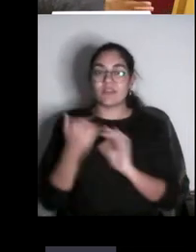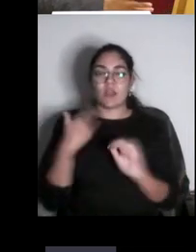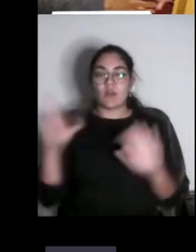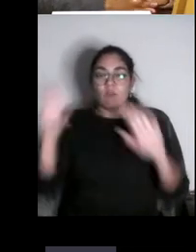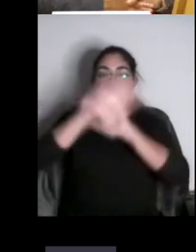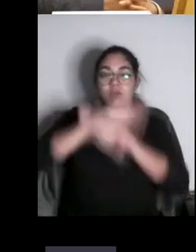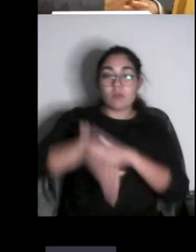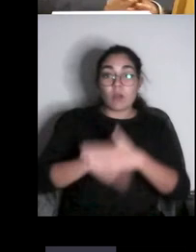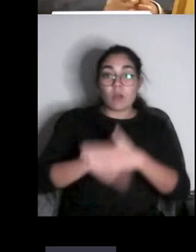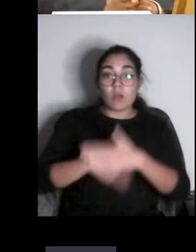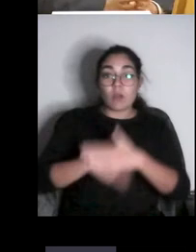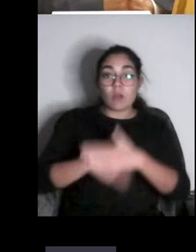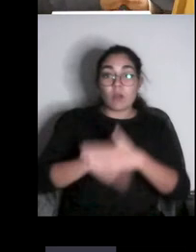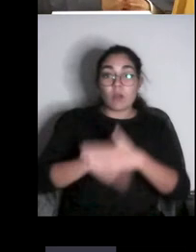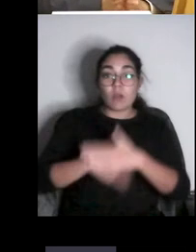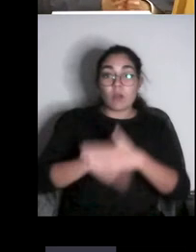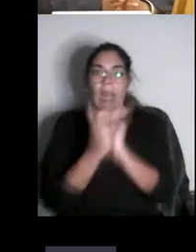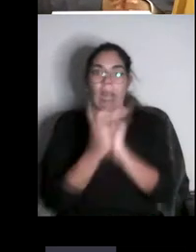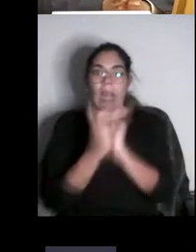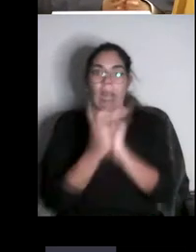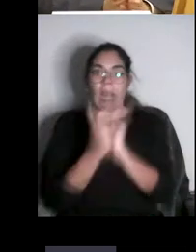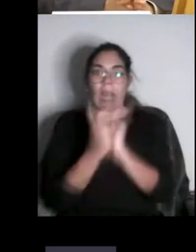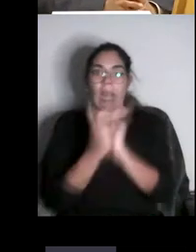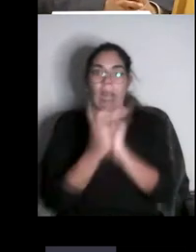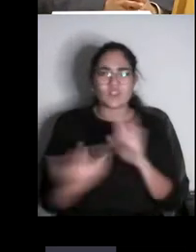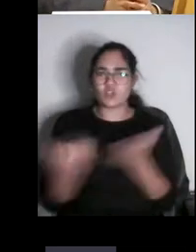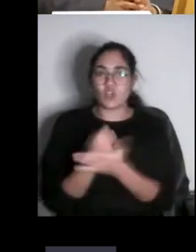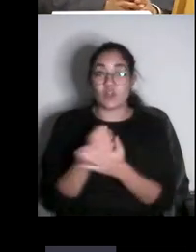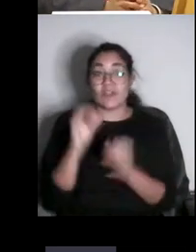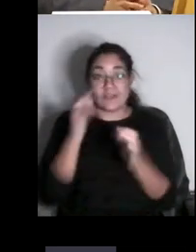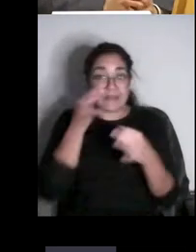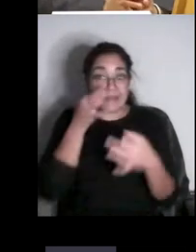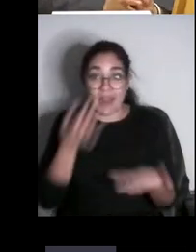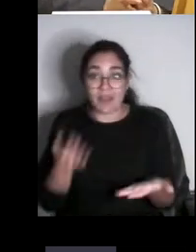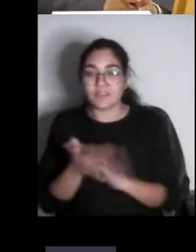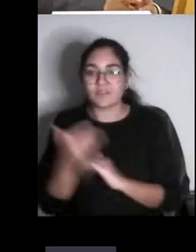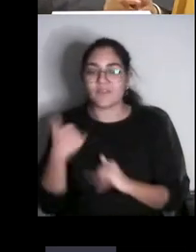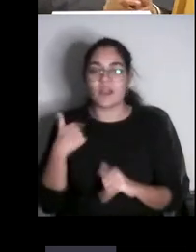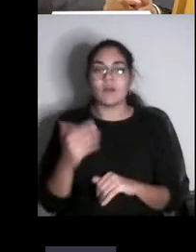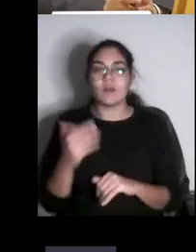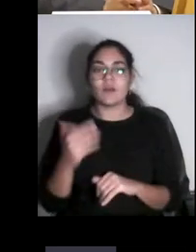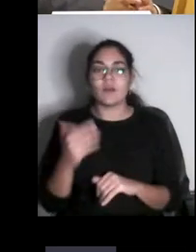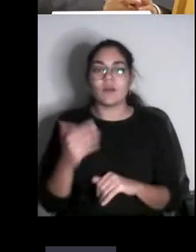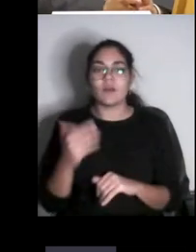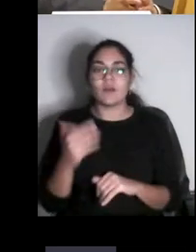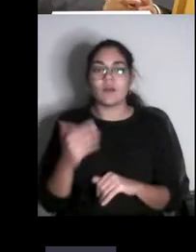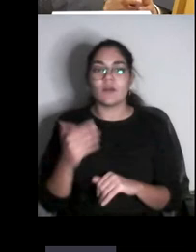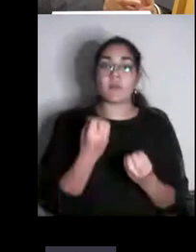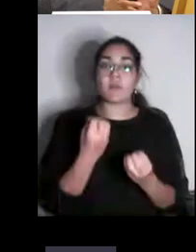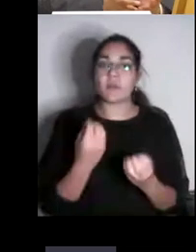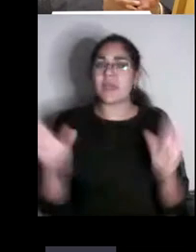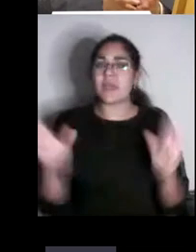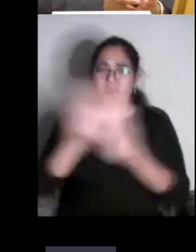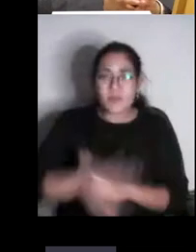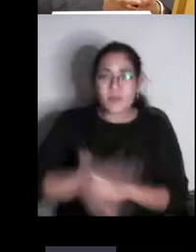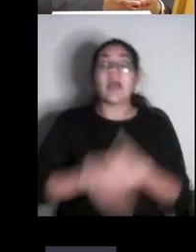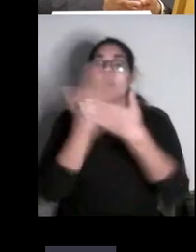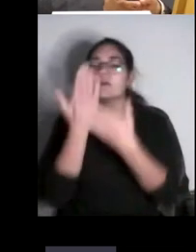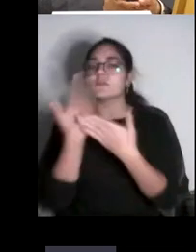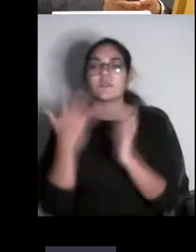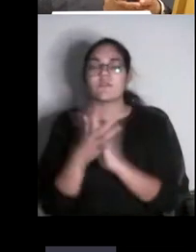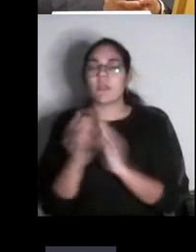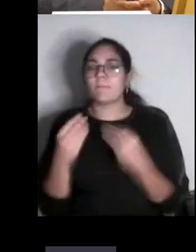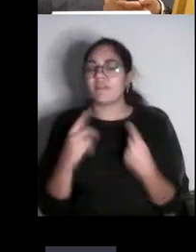nuestros métodos docentes y literalmente de la noche a la mañana nuestras metodologías docentes y nos ha permitido tener